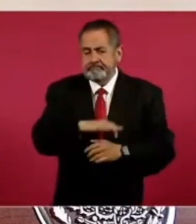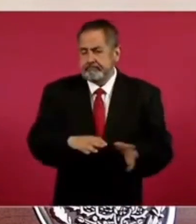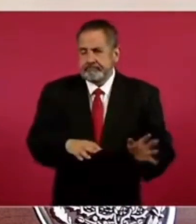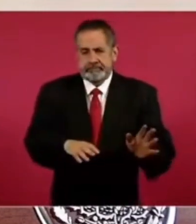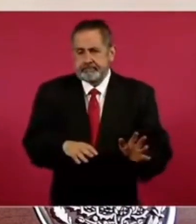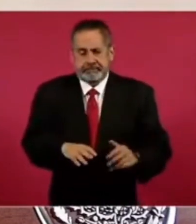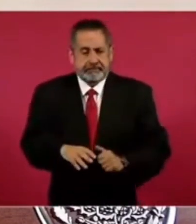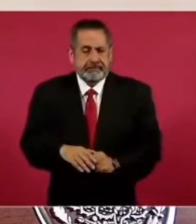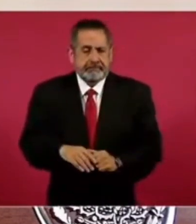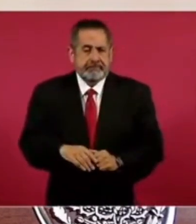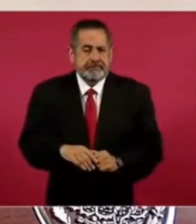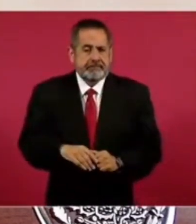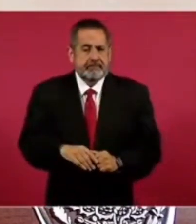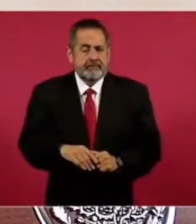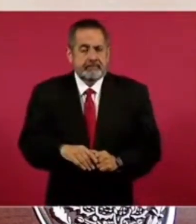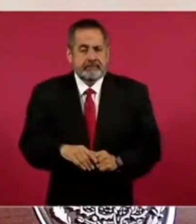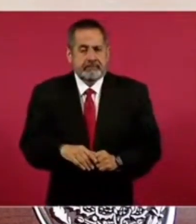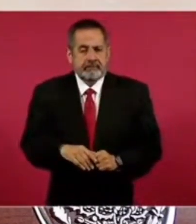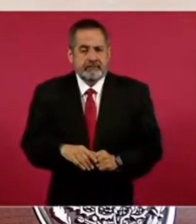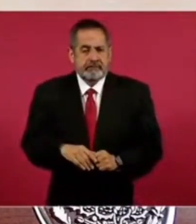para